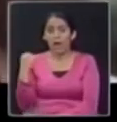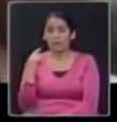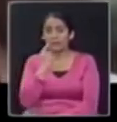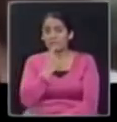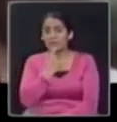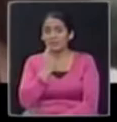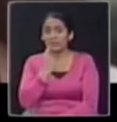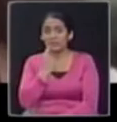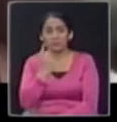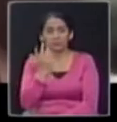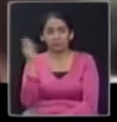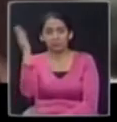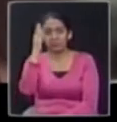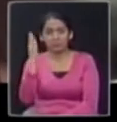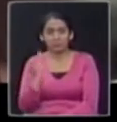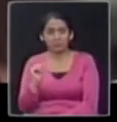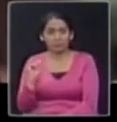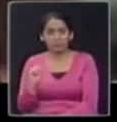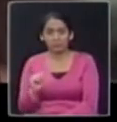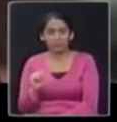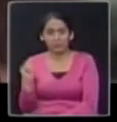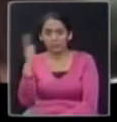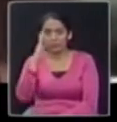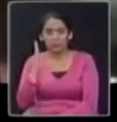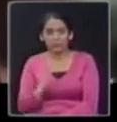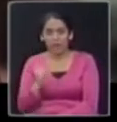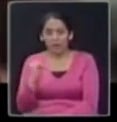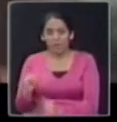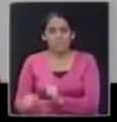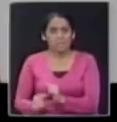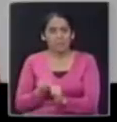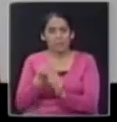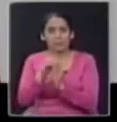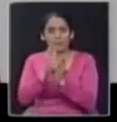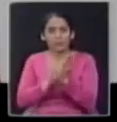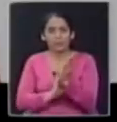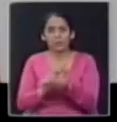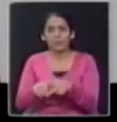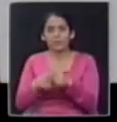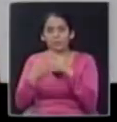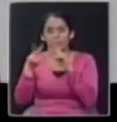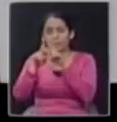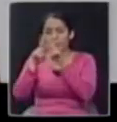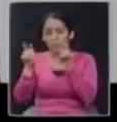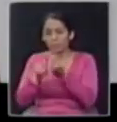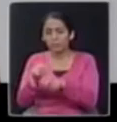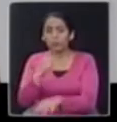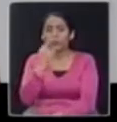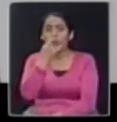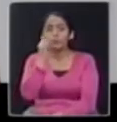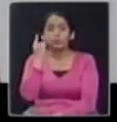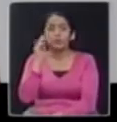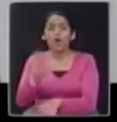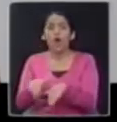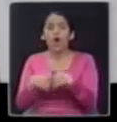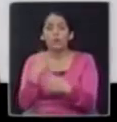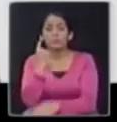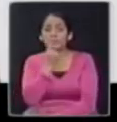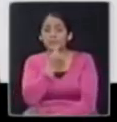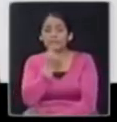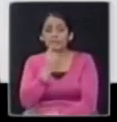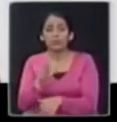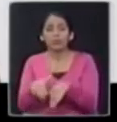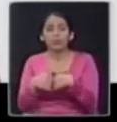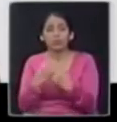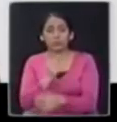en el país. Y eso es una cosa importante, porque al unirnos cuatro universidades demostramos que uniendo fortalezas es